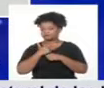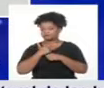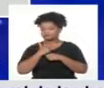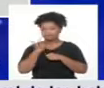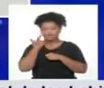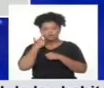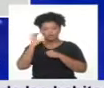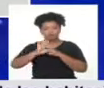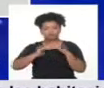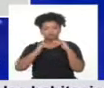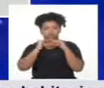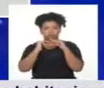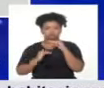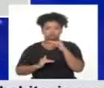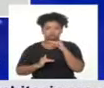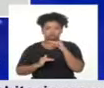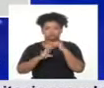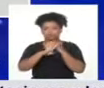tiene una tasa de